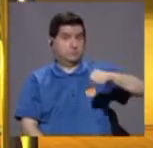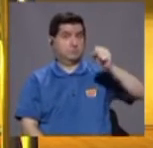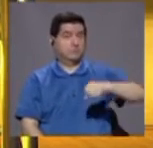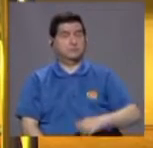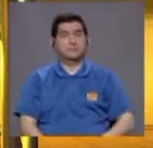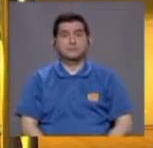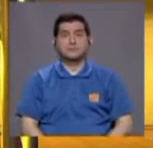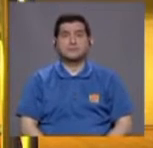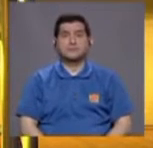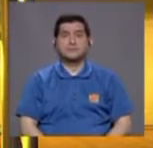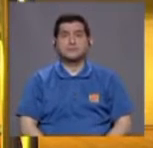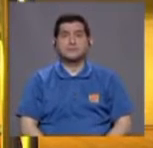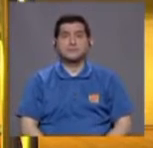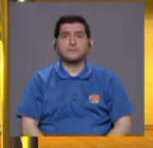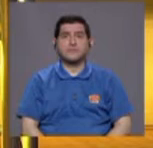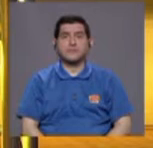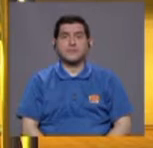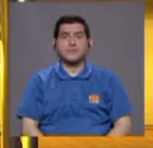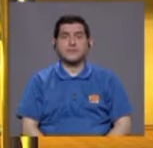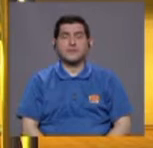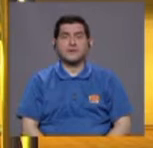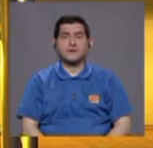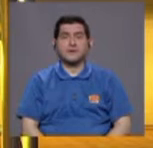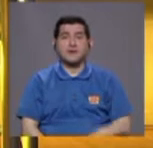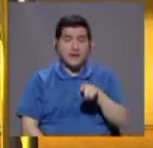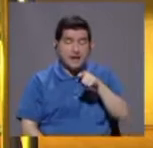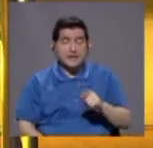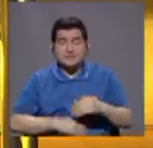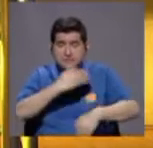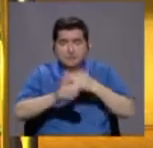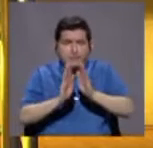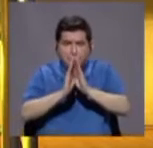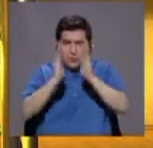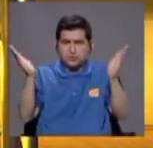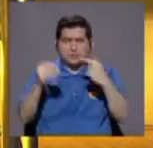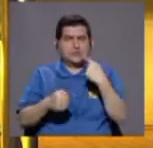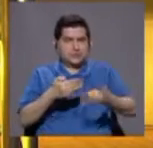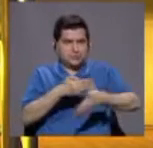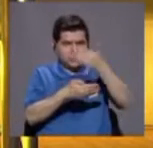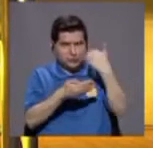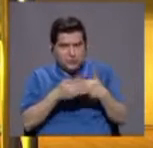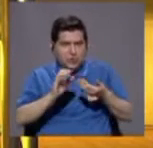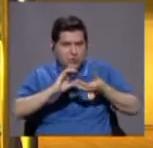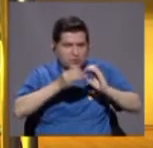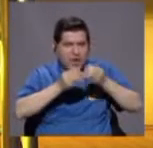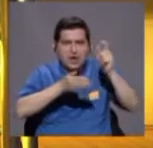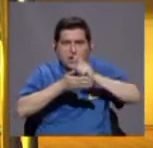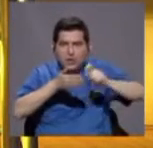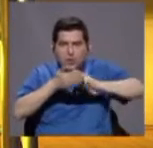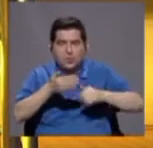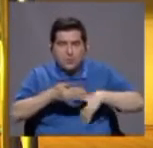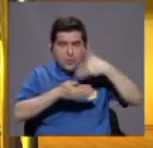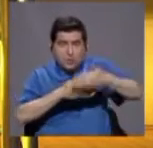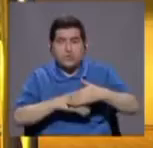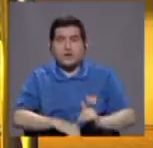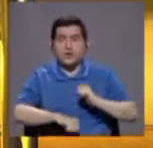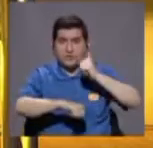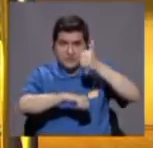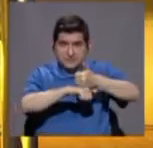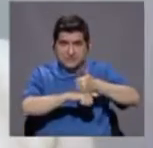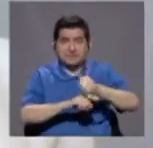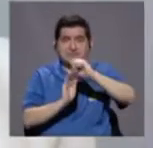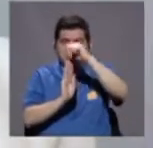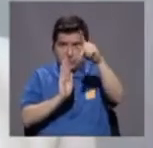Efectivamente, en el marco de esta expansión que yo estaba señalando del número de escuelas después de la Constitución de